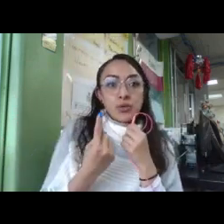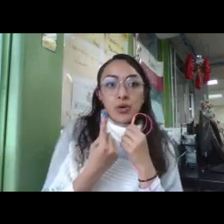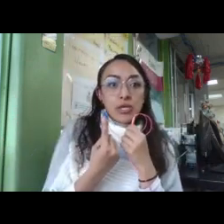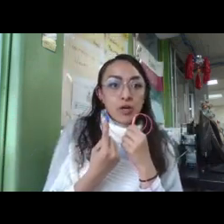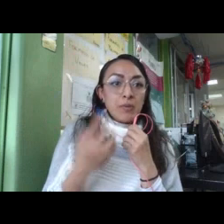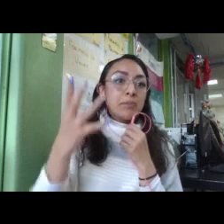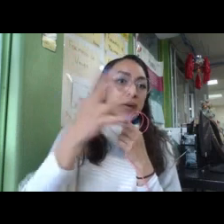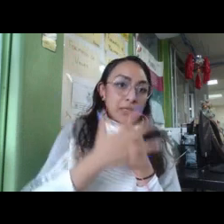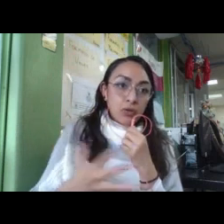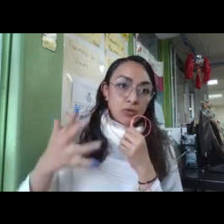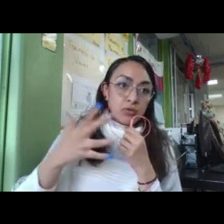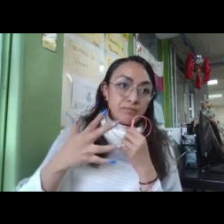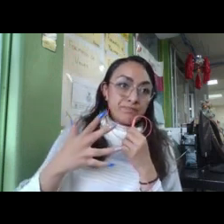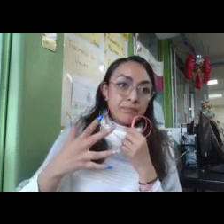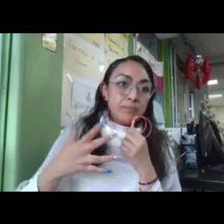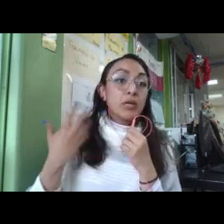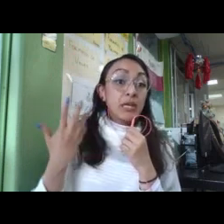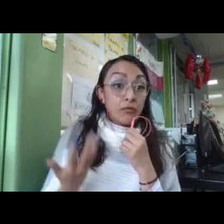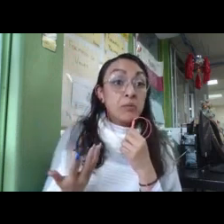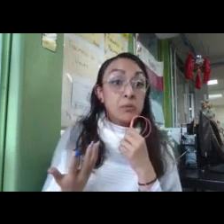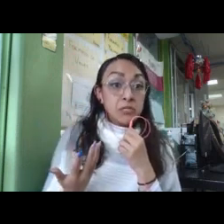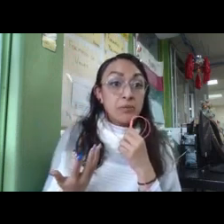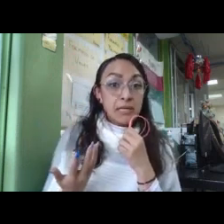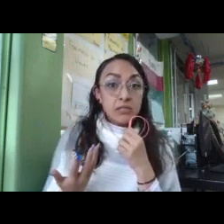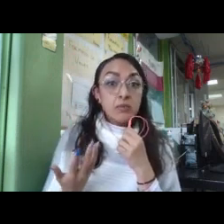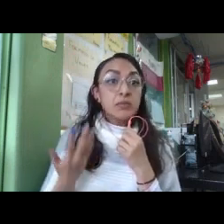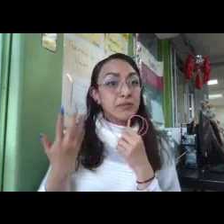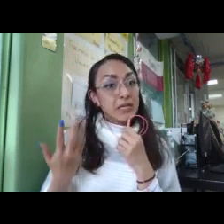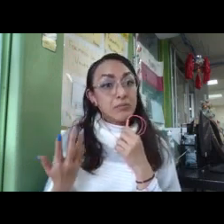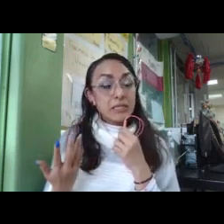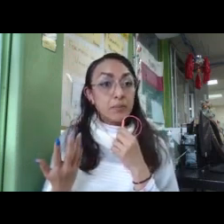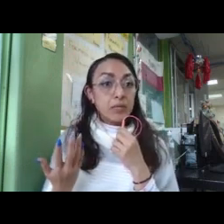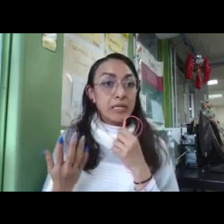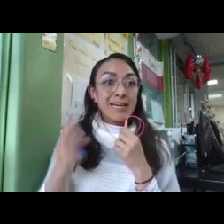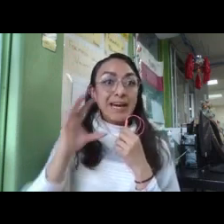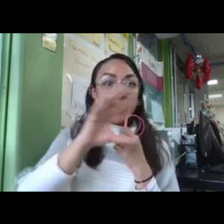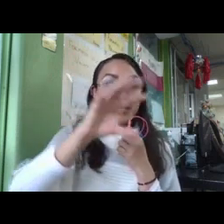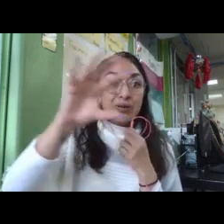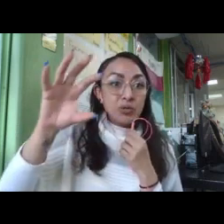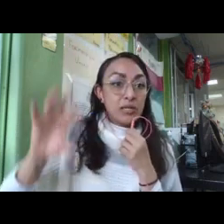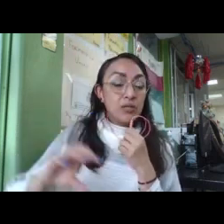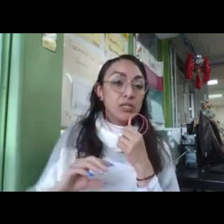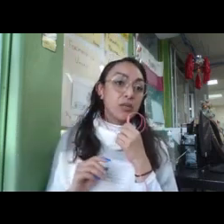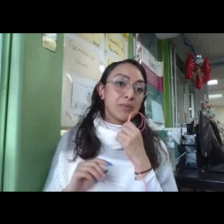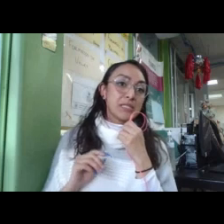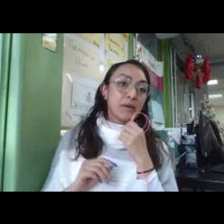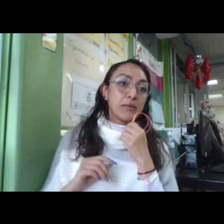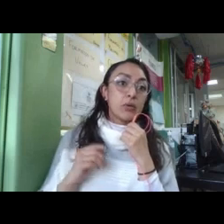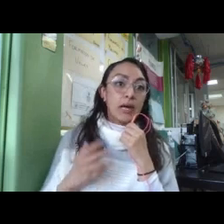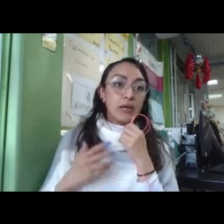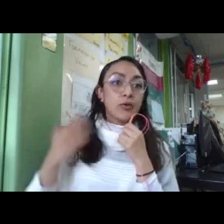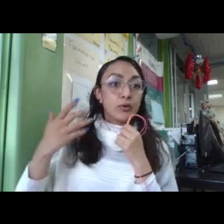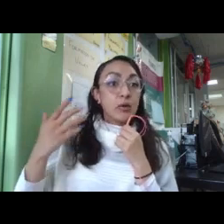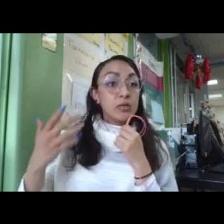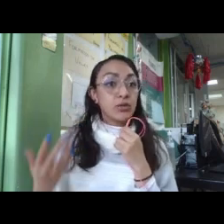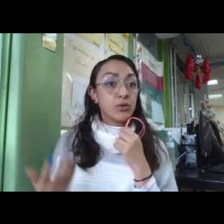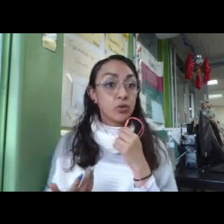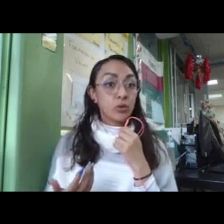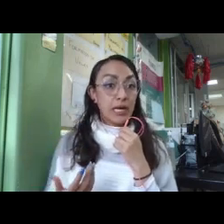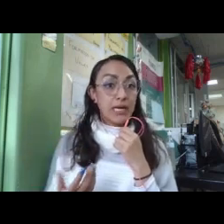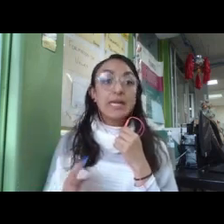un solo idioma para todos. ¿Por qué fue imposible esto? Pues finalmente porque cada uno de los idiomas estaba vinculado con